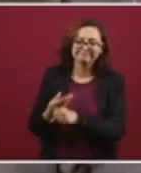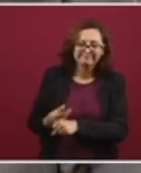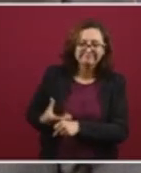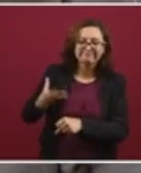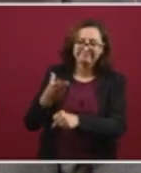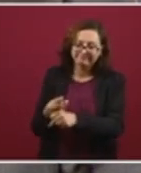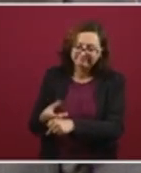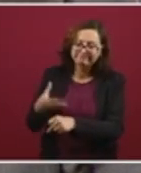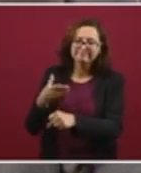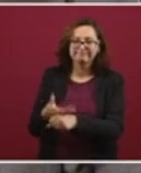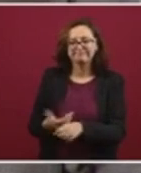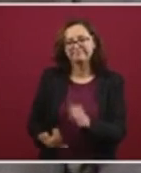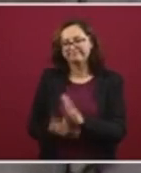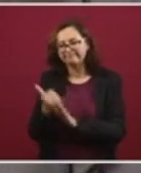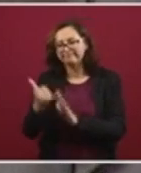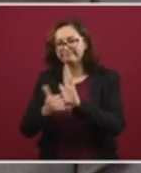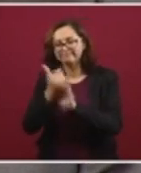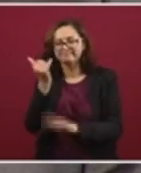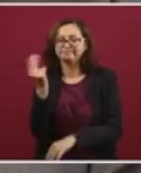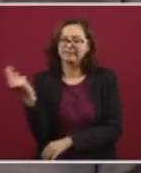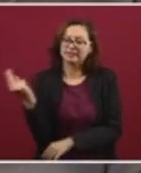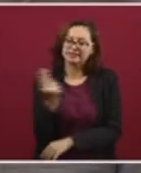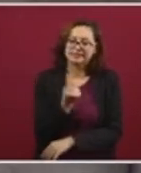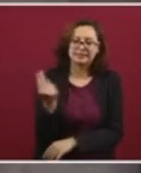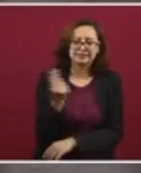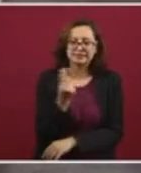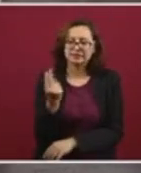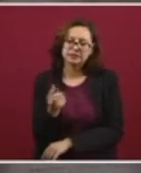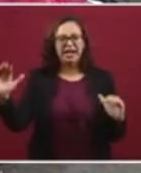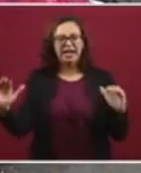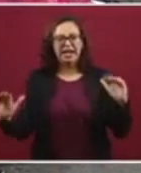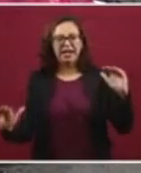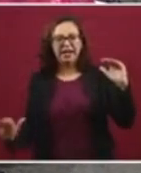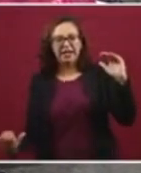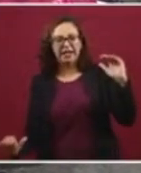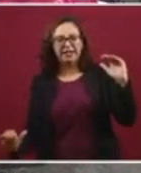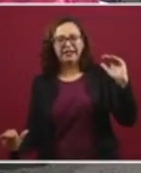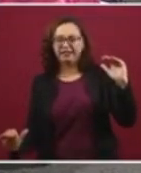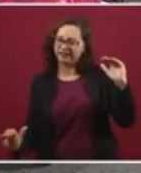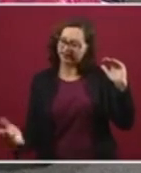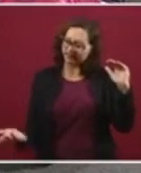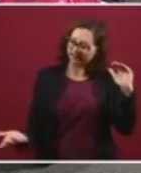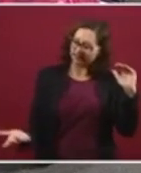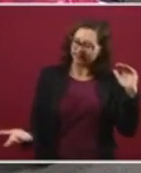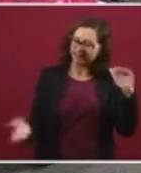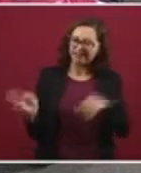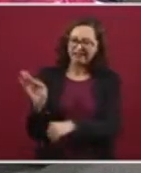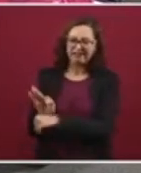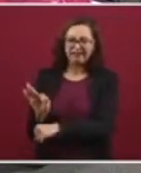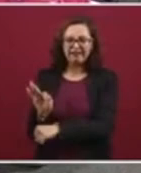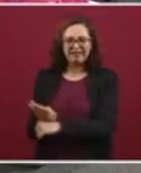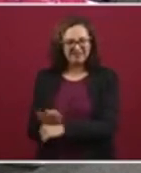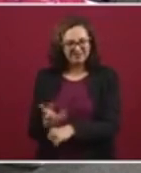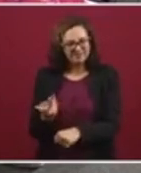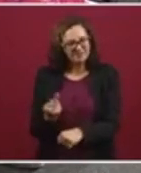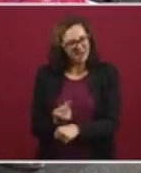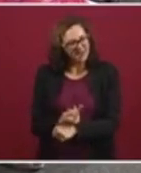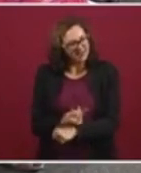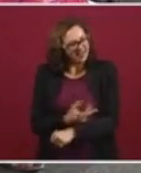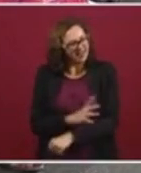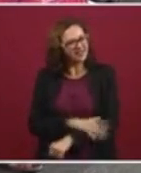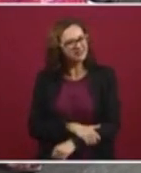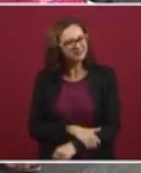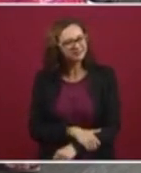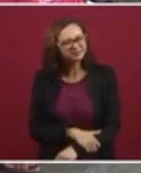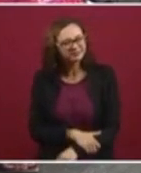falta, tanto en Metlatono como en Cochoapa. Los presidentes